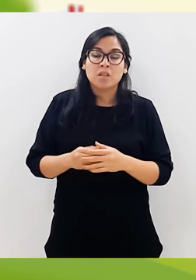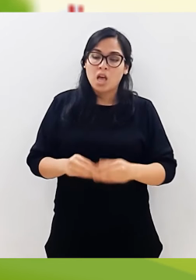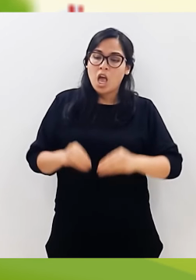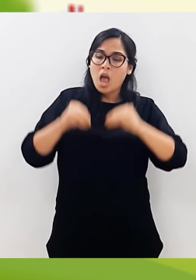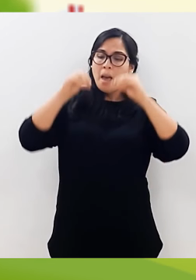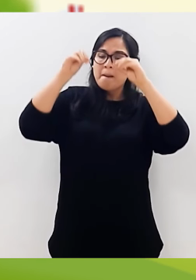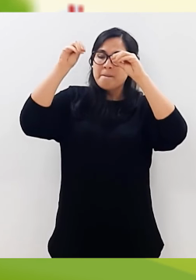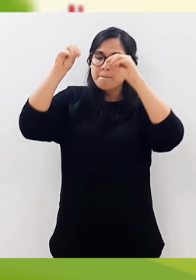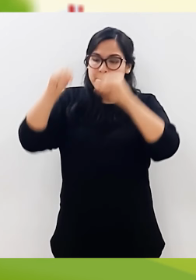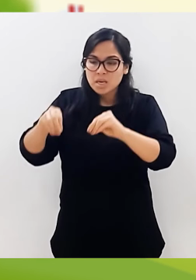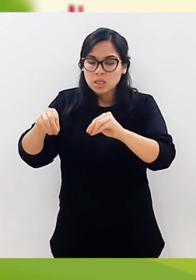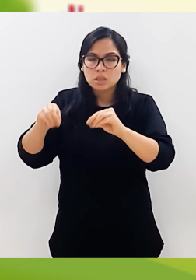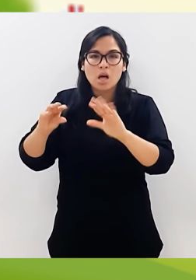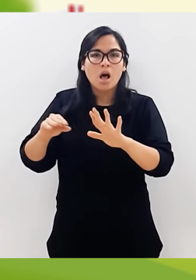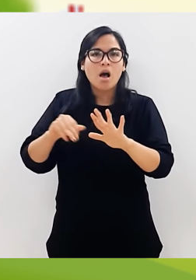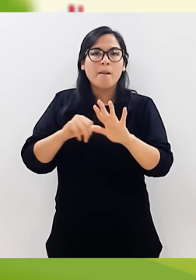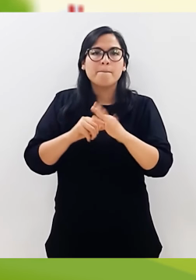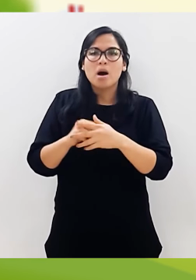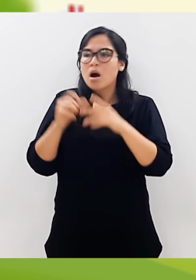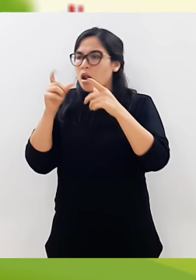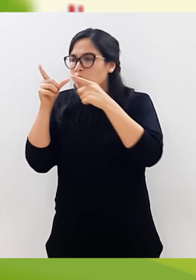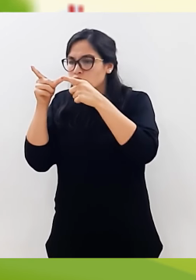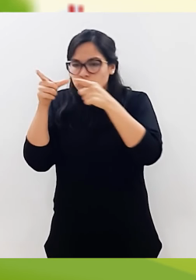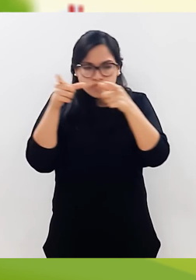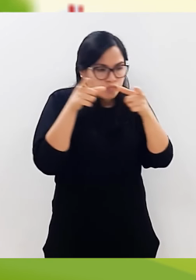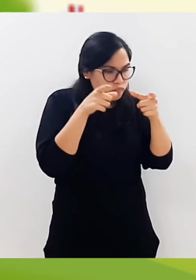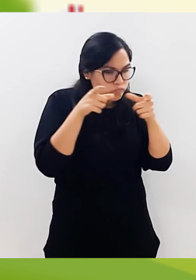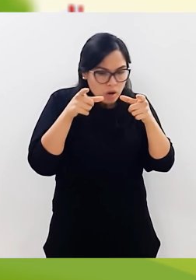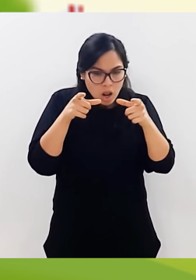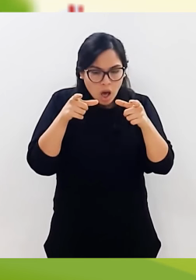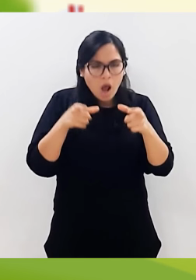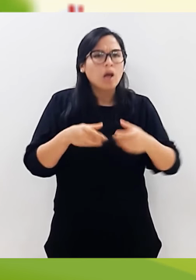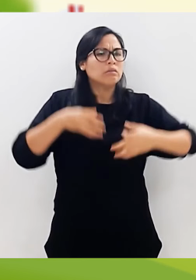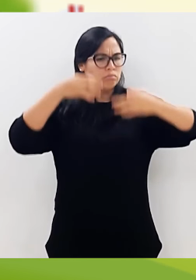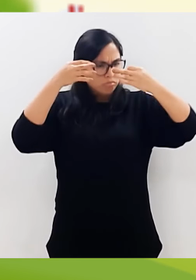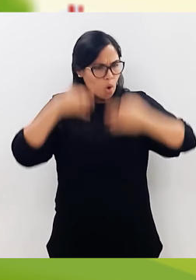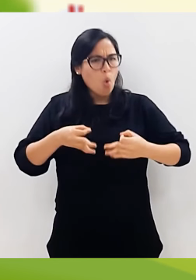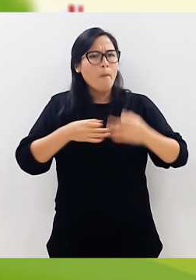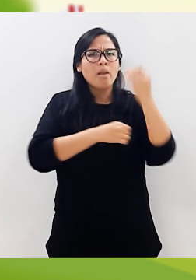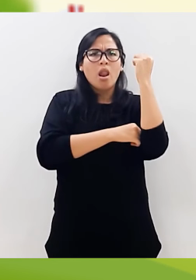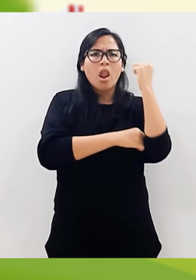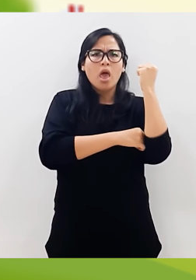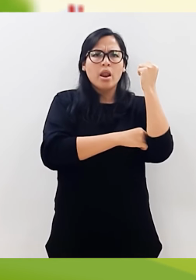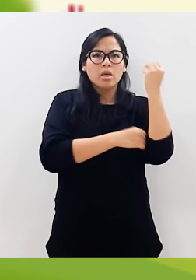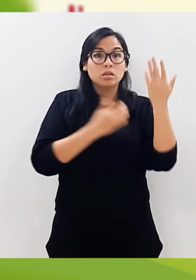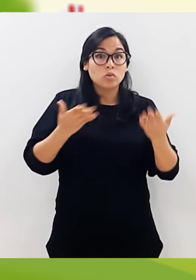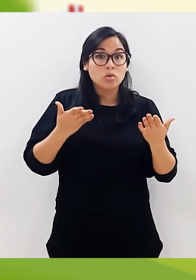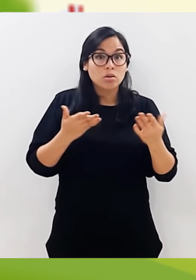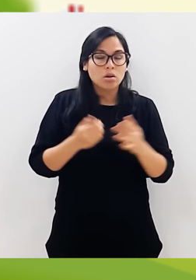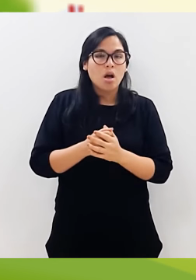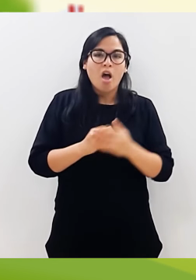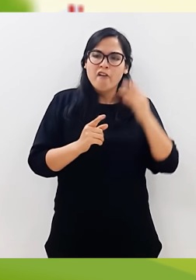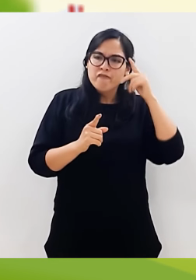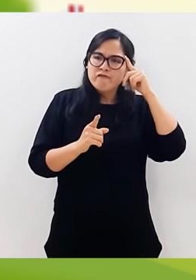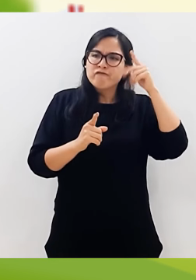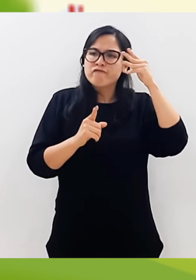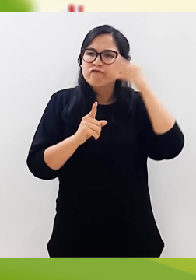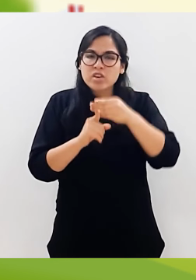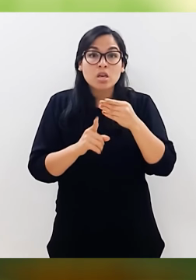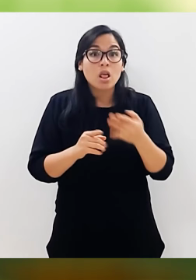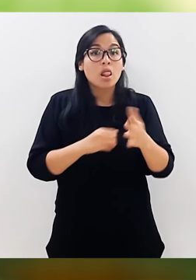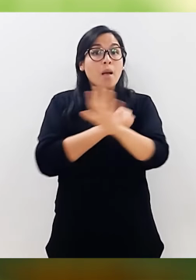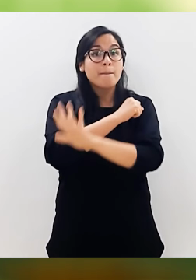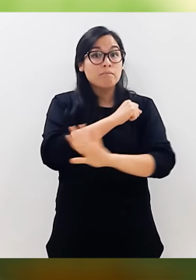instaurado para velar que se cumplan sus derechos con el fin de protegerlos.